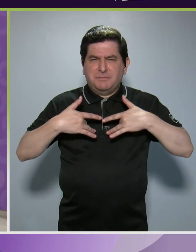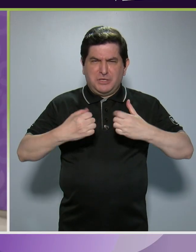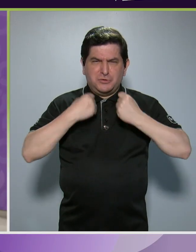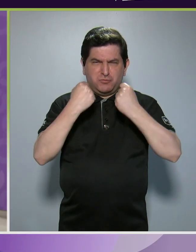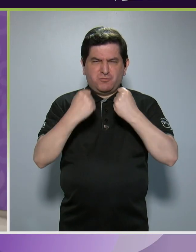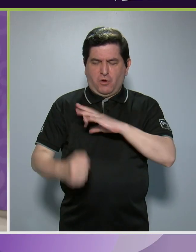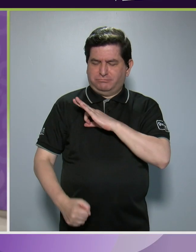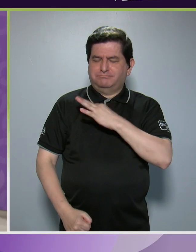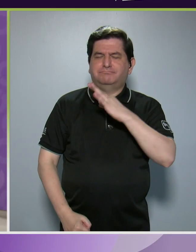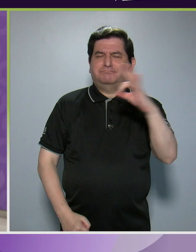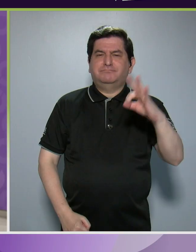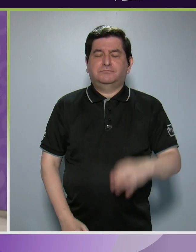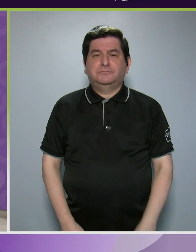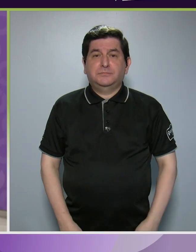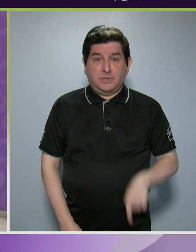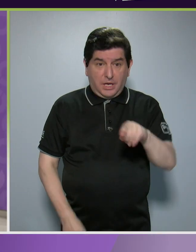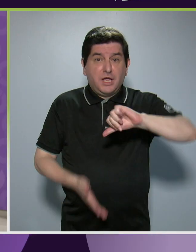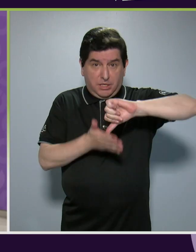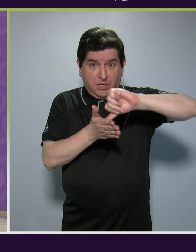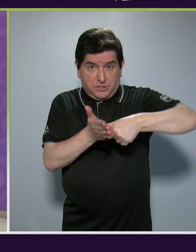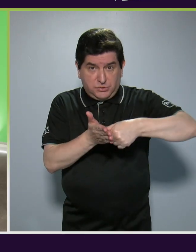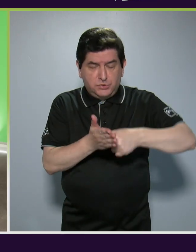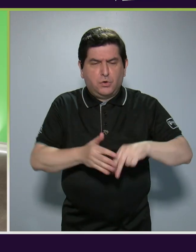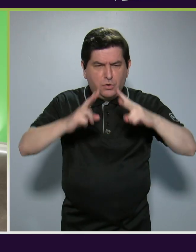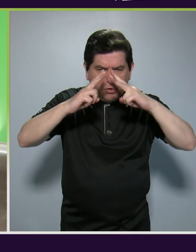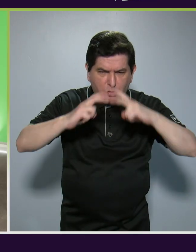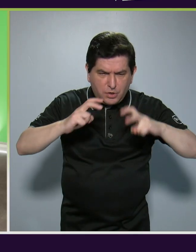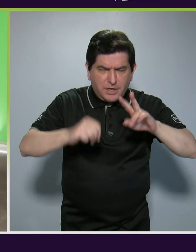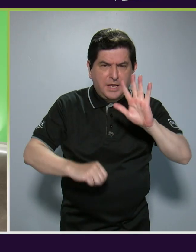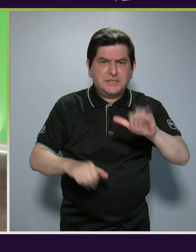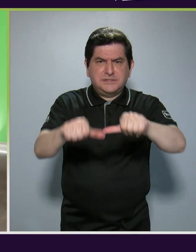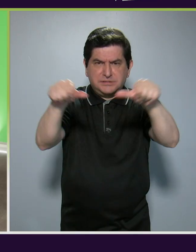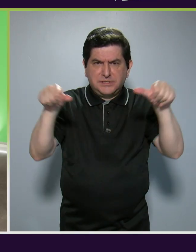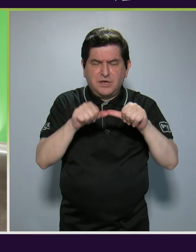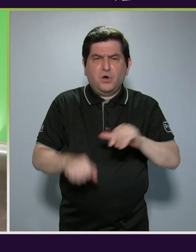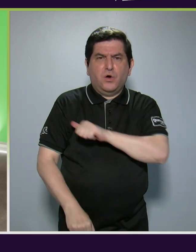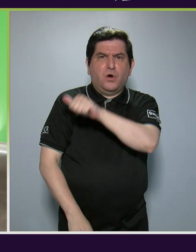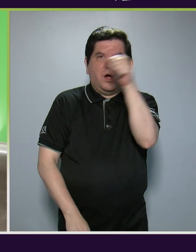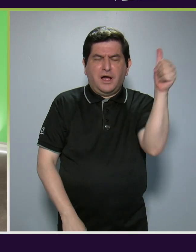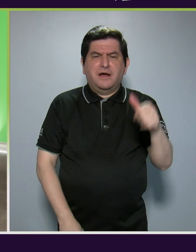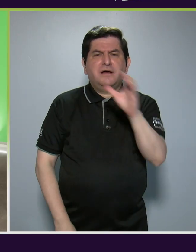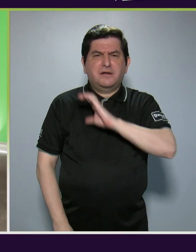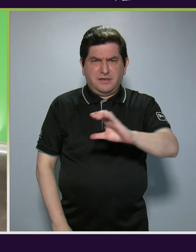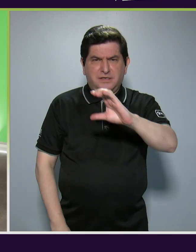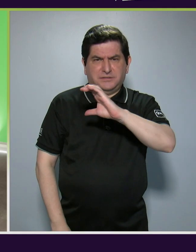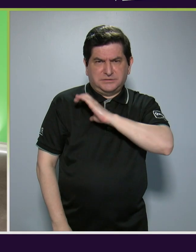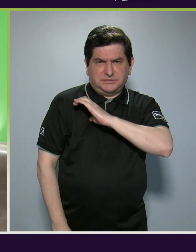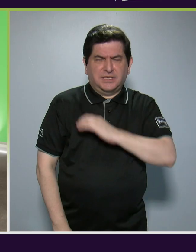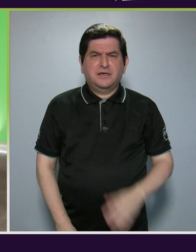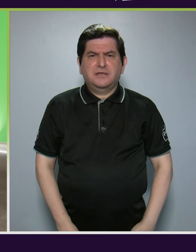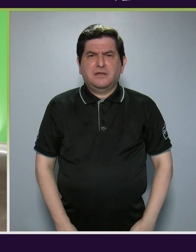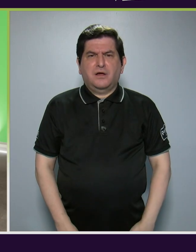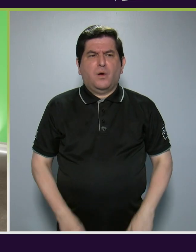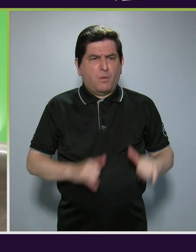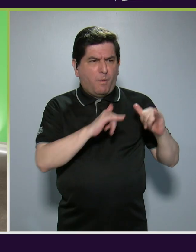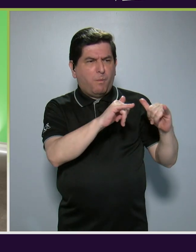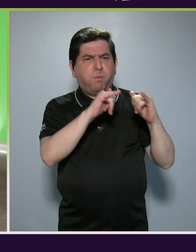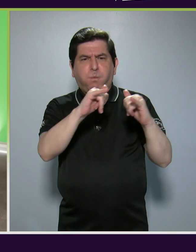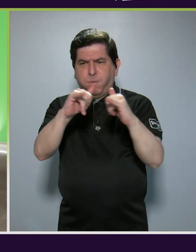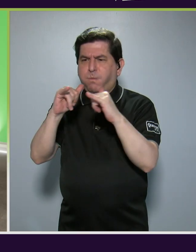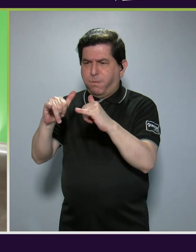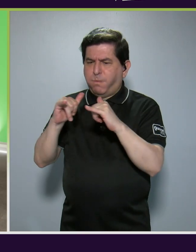se ha destacado, y si nosotros lo repasamos en las 5 zonas azules, ¿verdad?, tienen unas características muy, muy